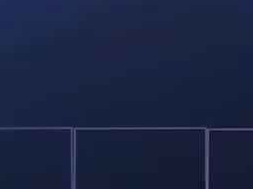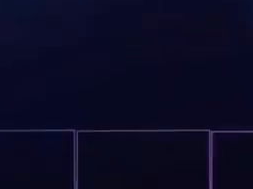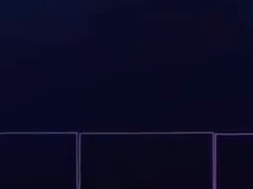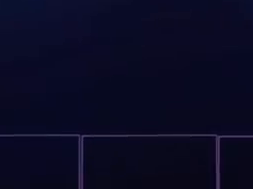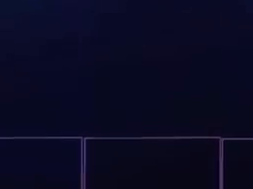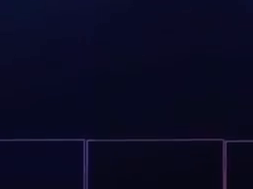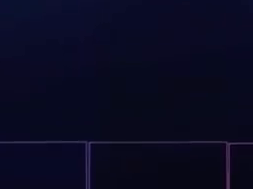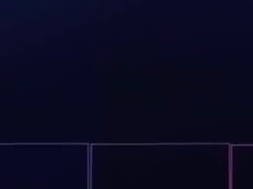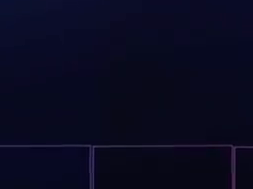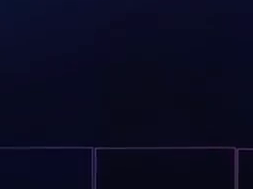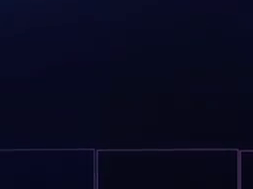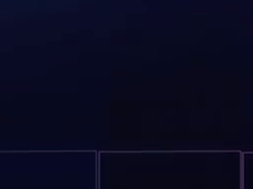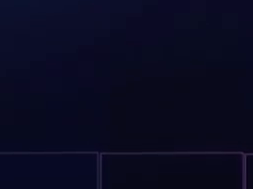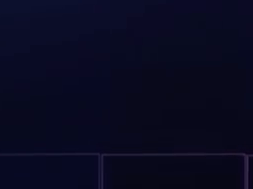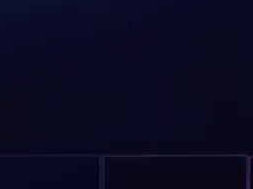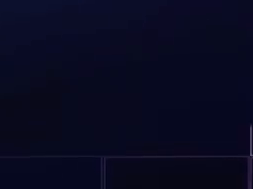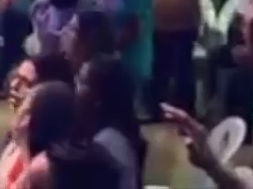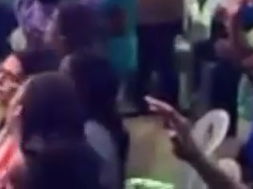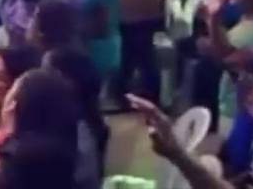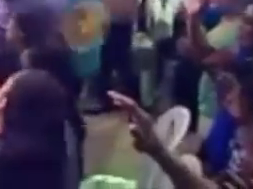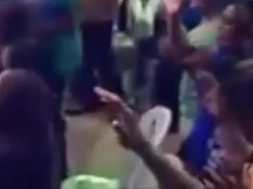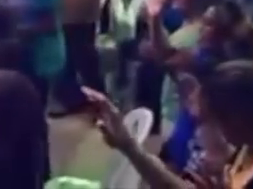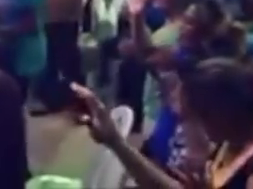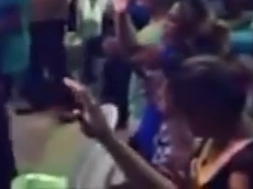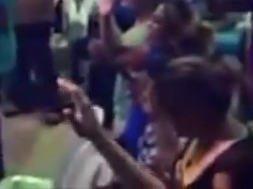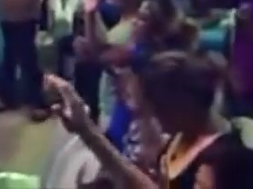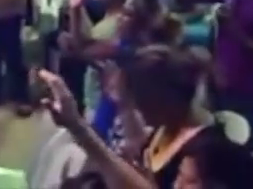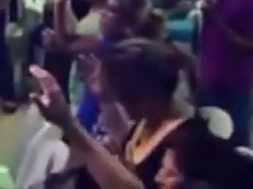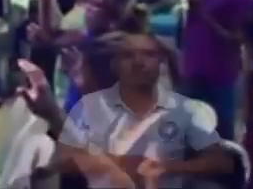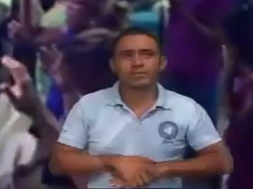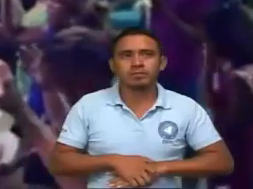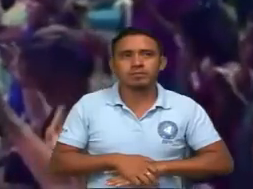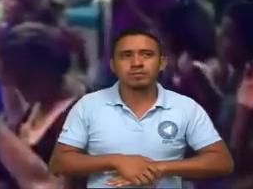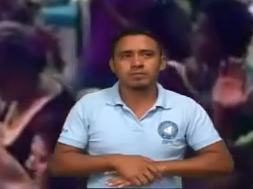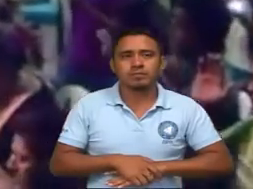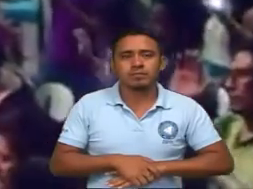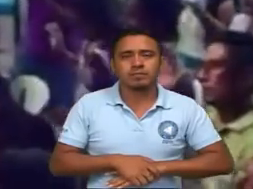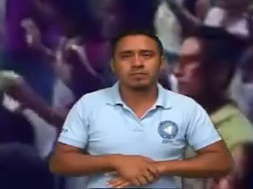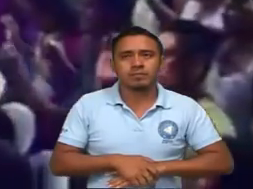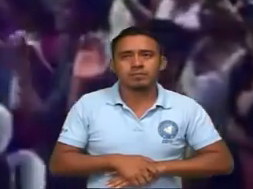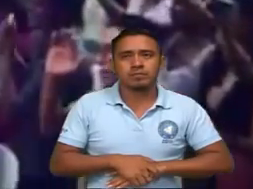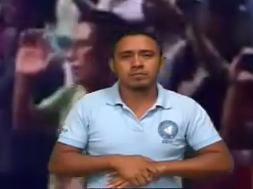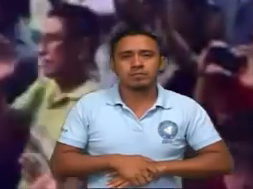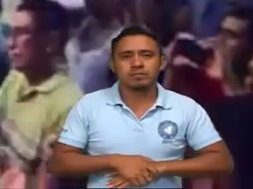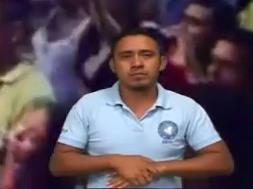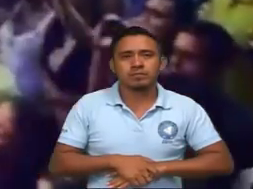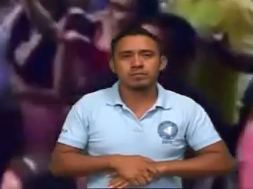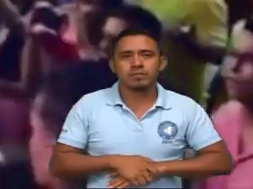Vamos, tu presencia.